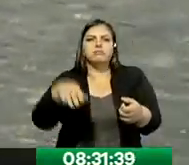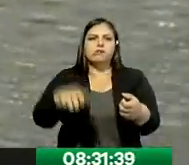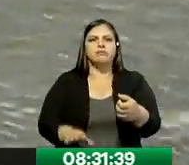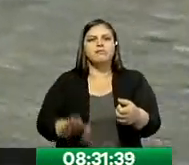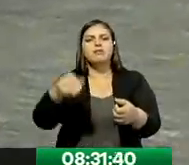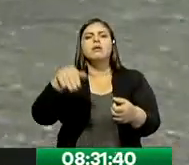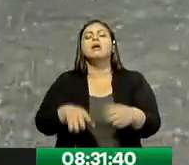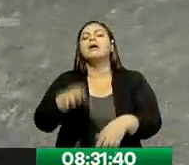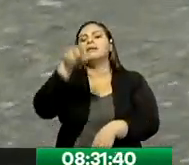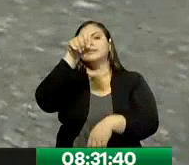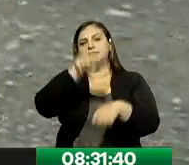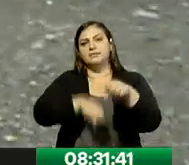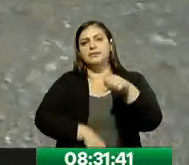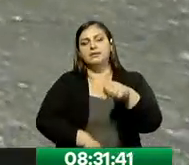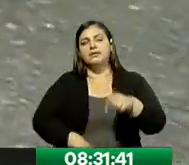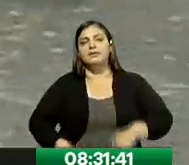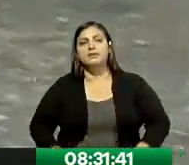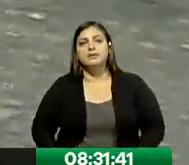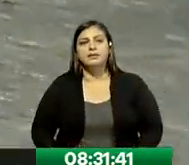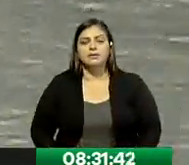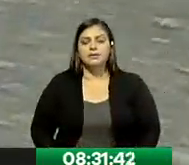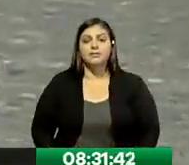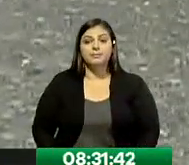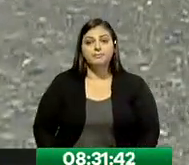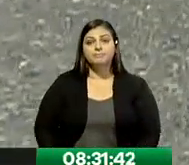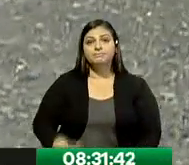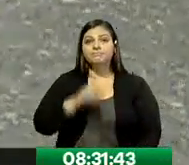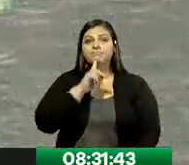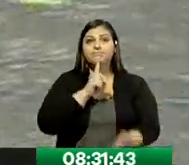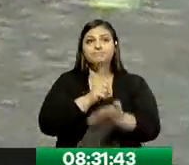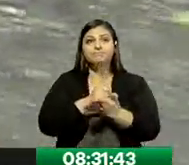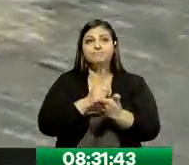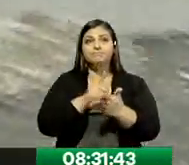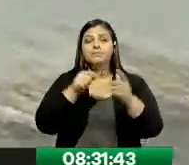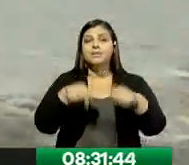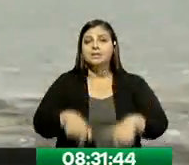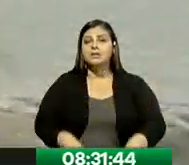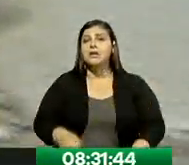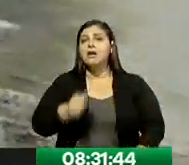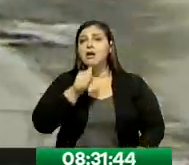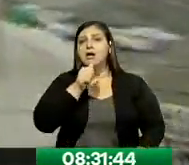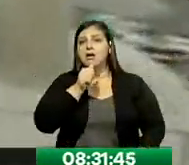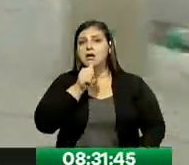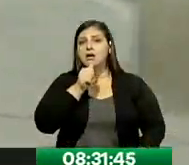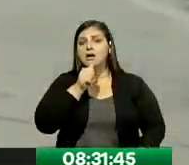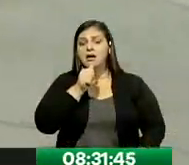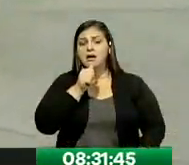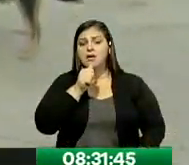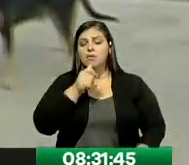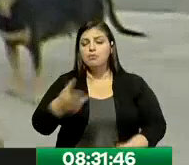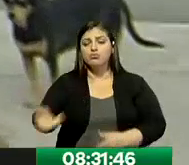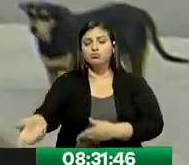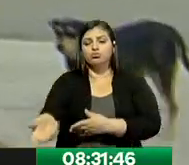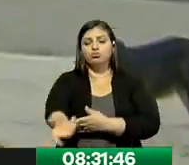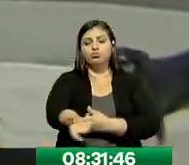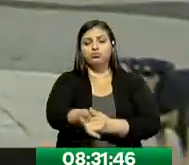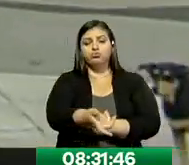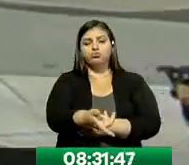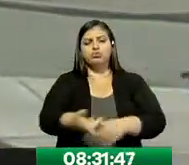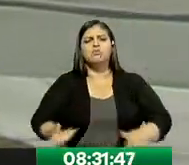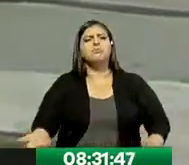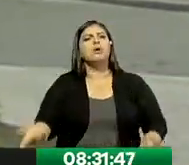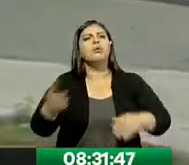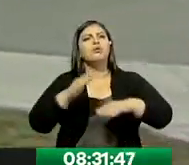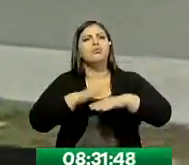viven en este sector que les afecta, porque me dicen que riegan ahí tal vez cascajo para que medio aplacar la